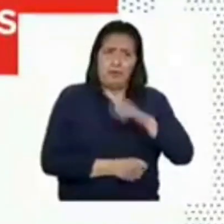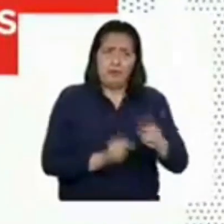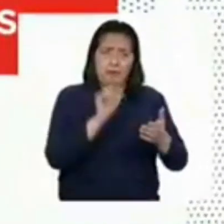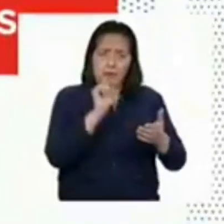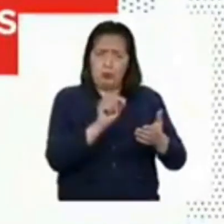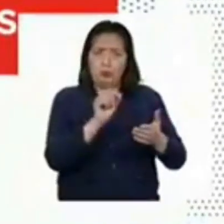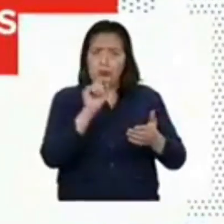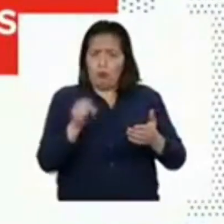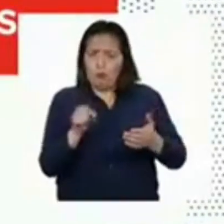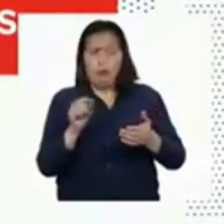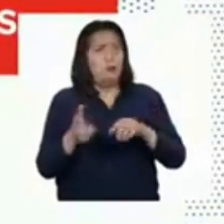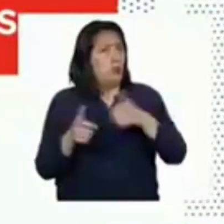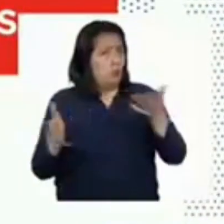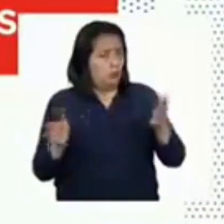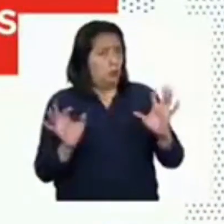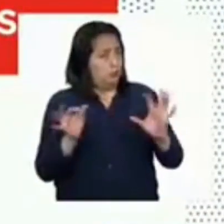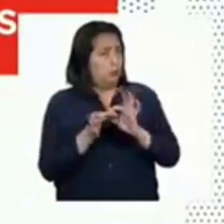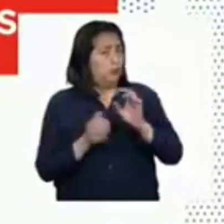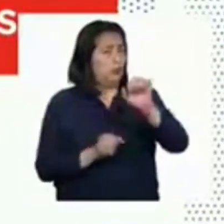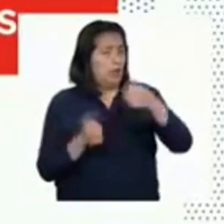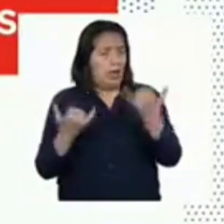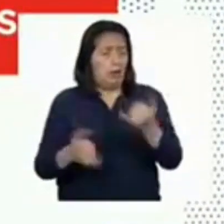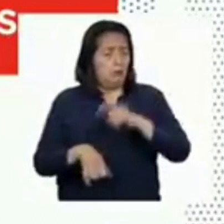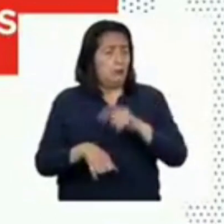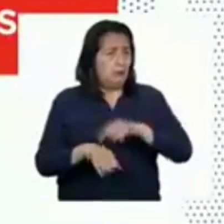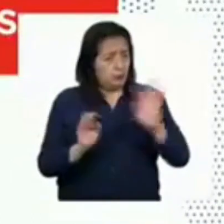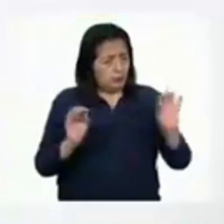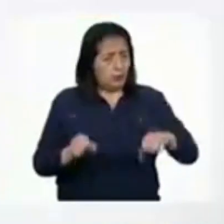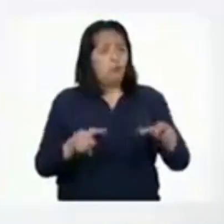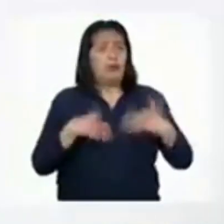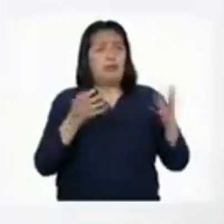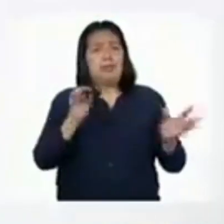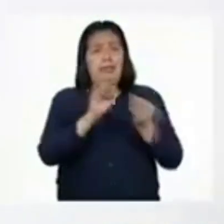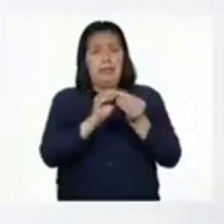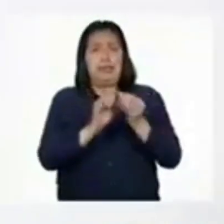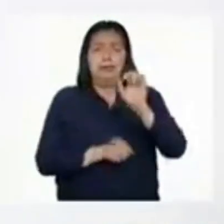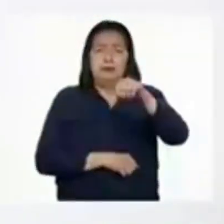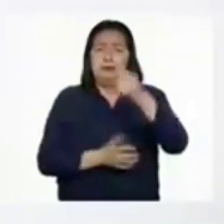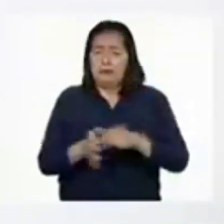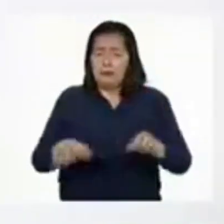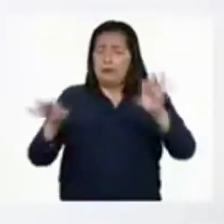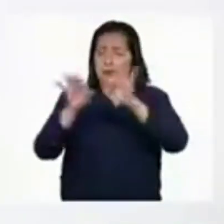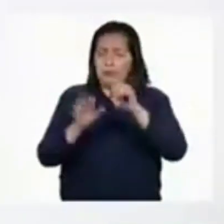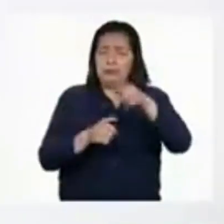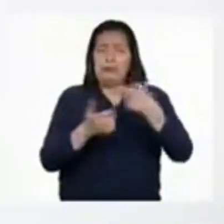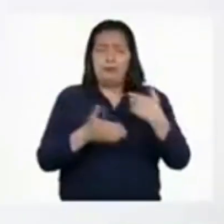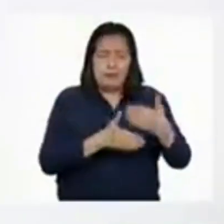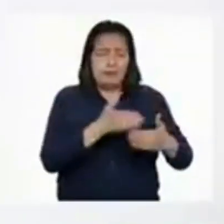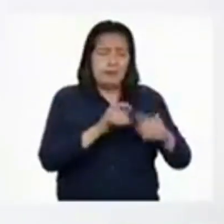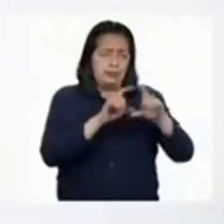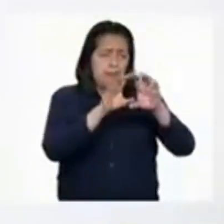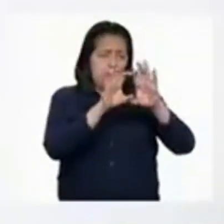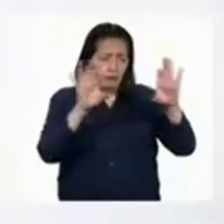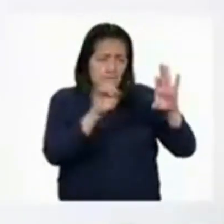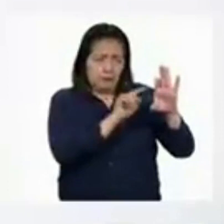de puntuación u otros conectores, es momento de agregarlos. Lo importante es que vayas construyendo párrafos